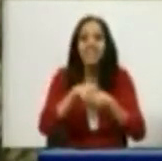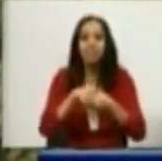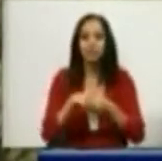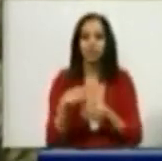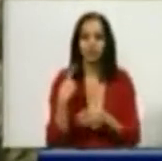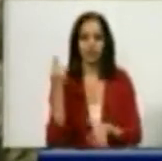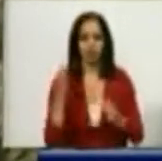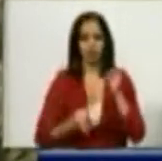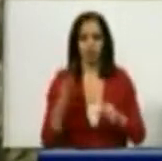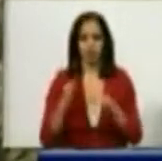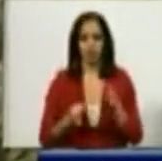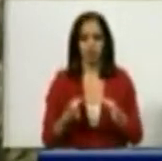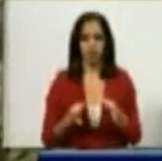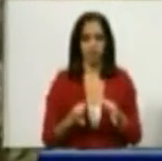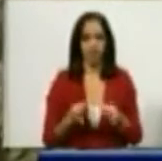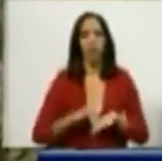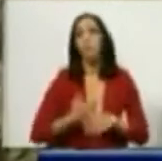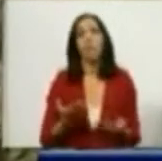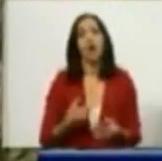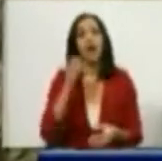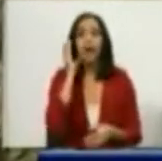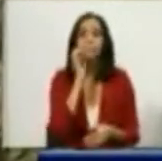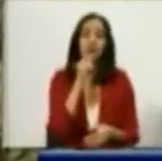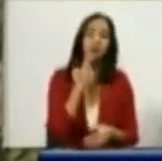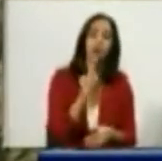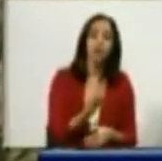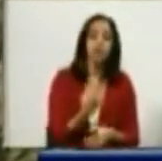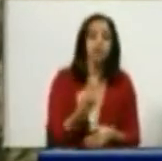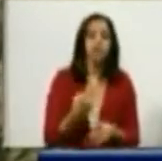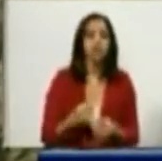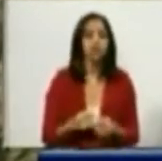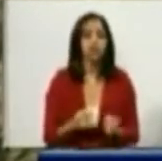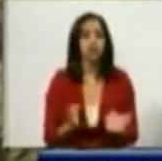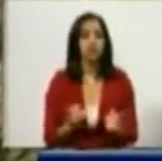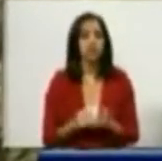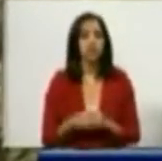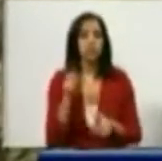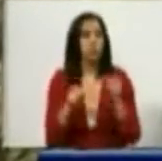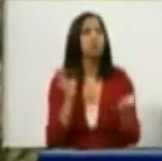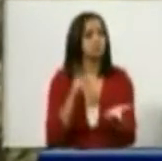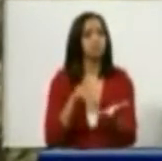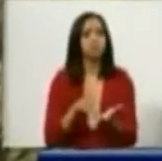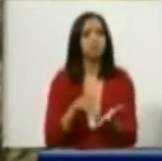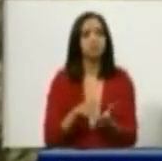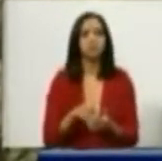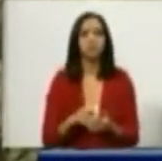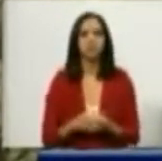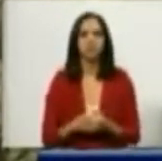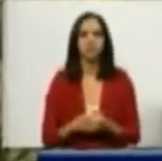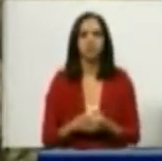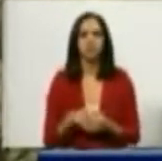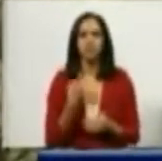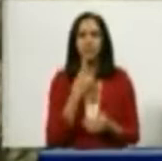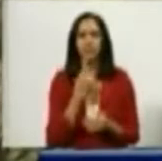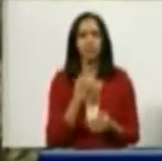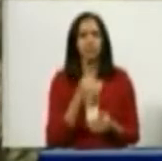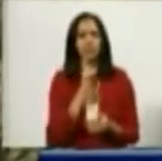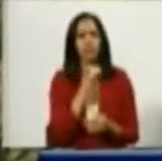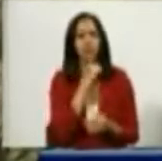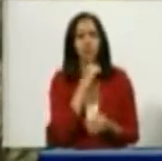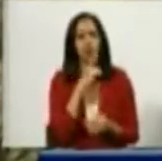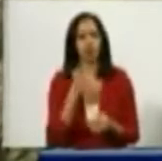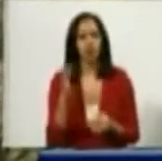primero justicia porque caprile dice que su gente participa su partido tiene una cosa que se